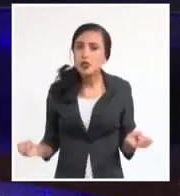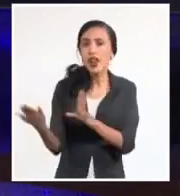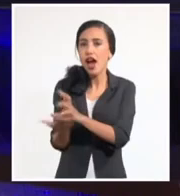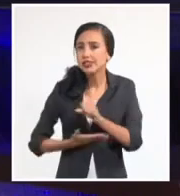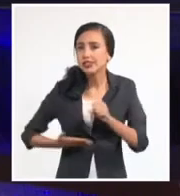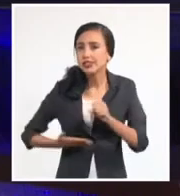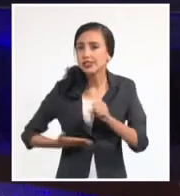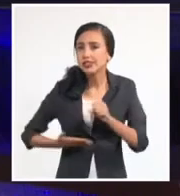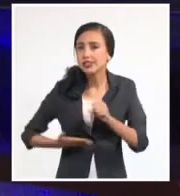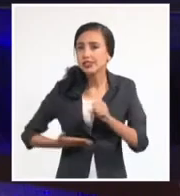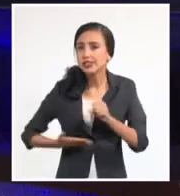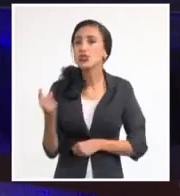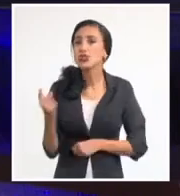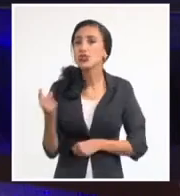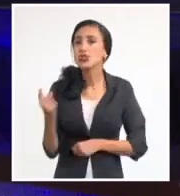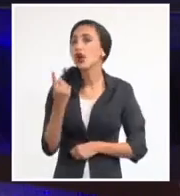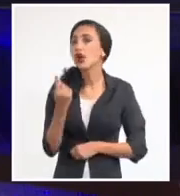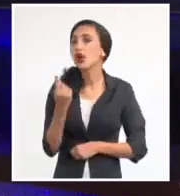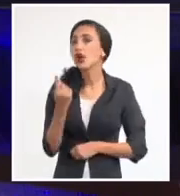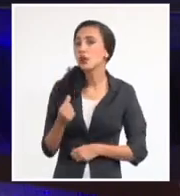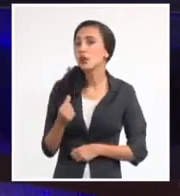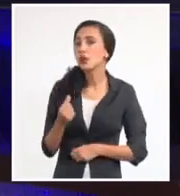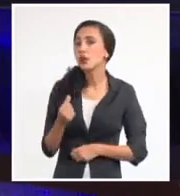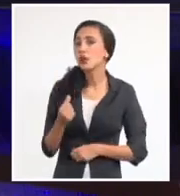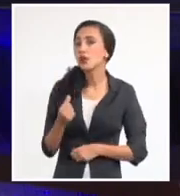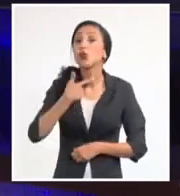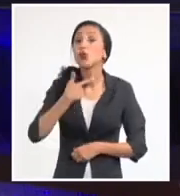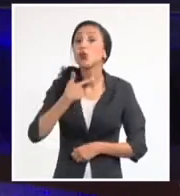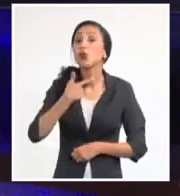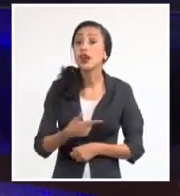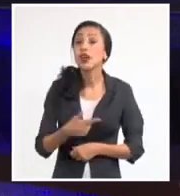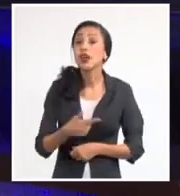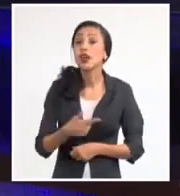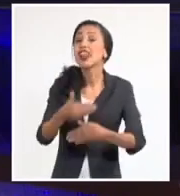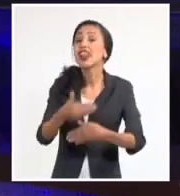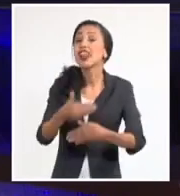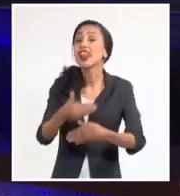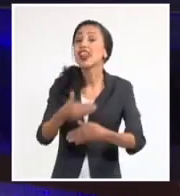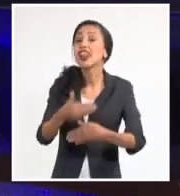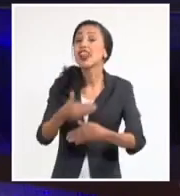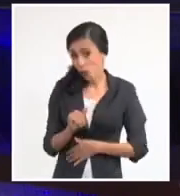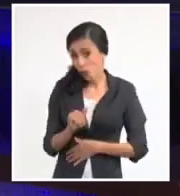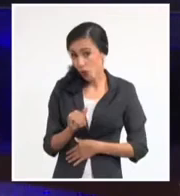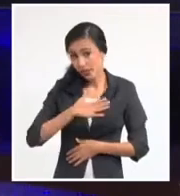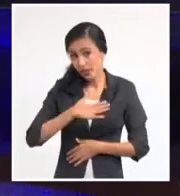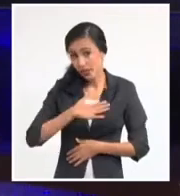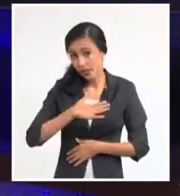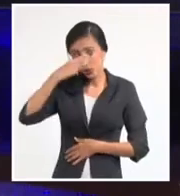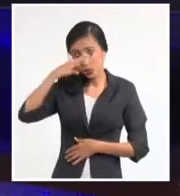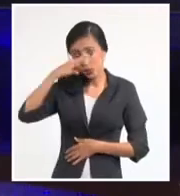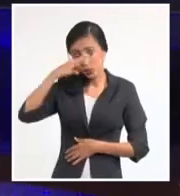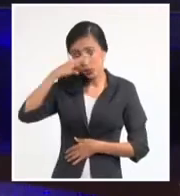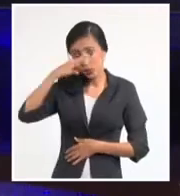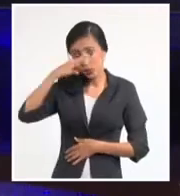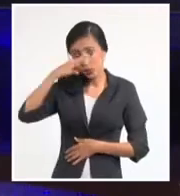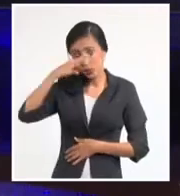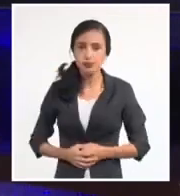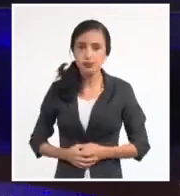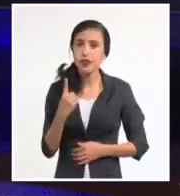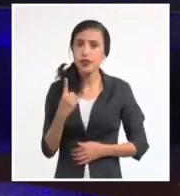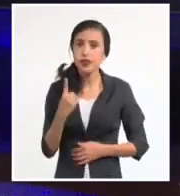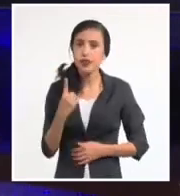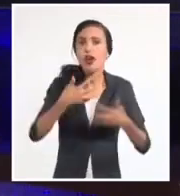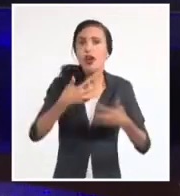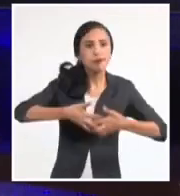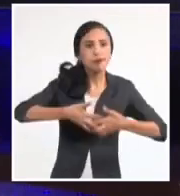solo economía, claro, sino que es cultura y que es tradición de nuestro país. En cada uno de los centrales azucareros,